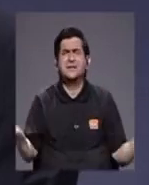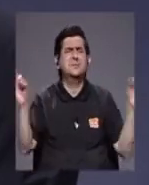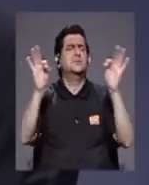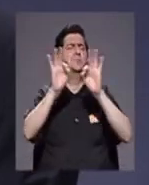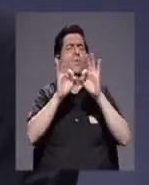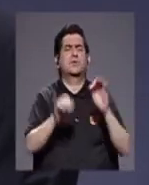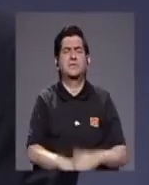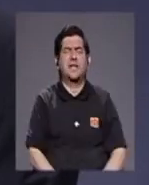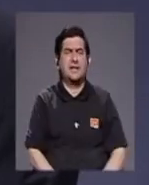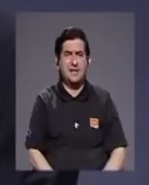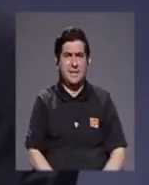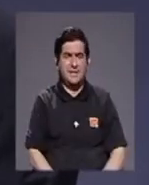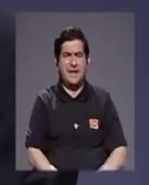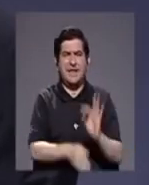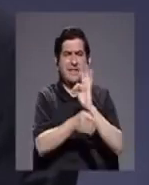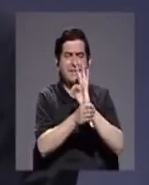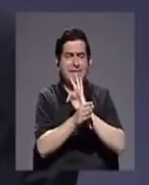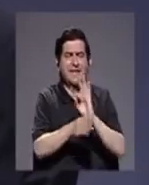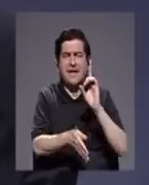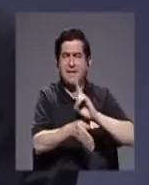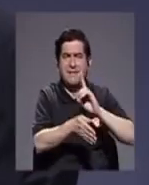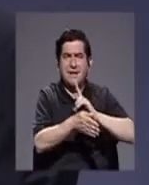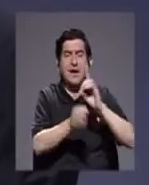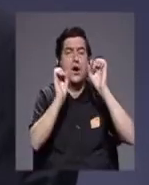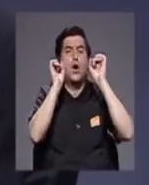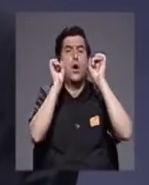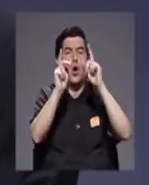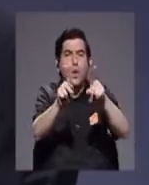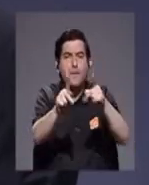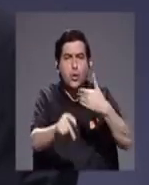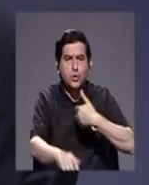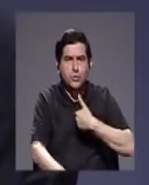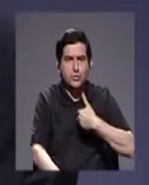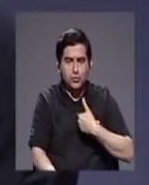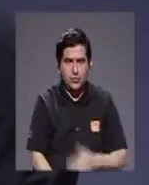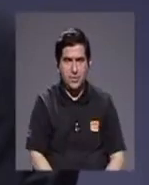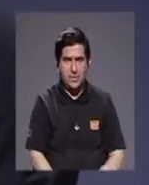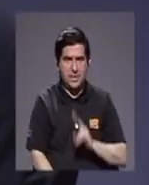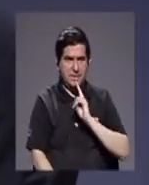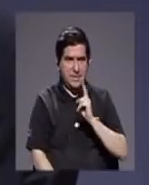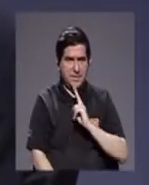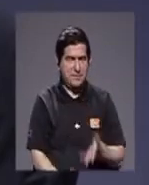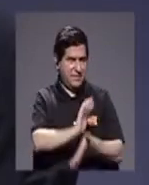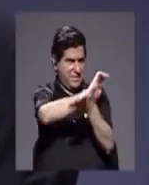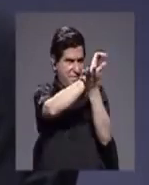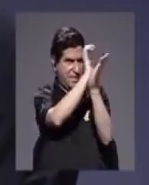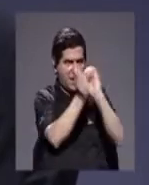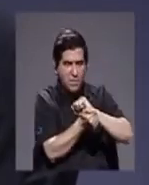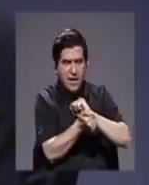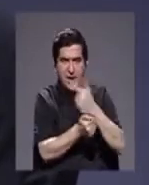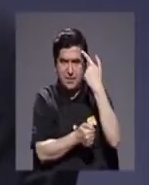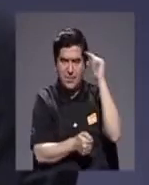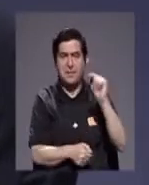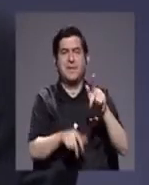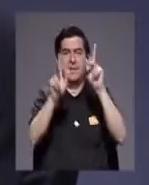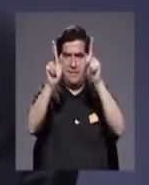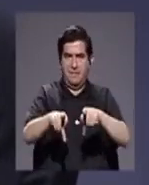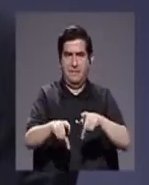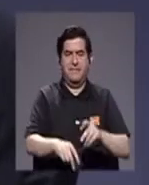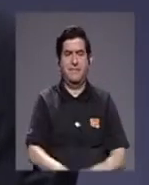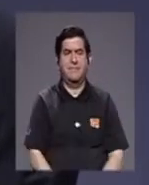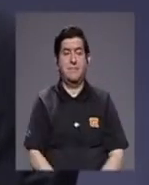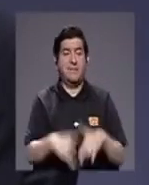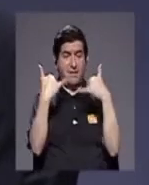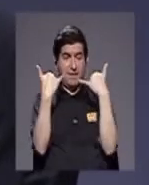de la telemedicina es la oportunidad que tenemos de hacer realmente una transformación para el paciente, porque en